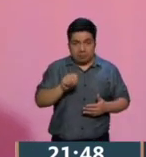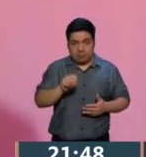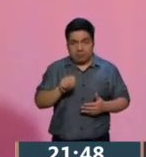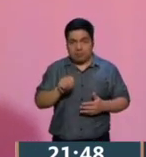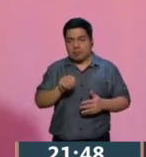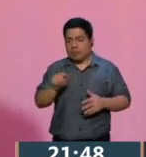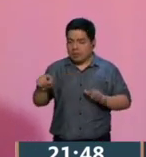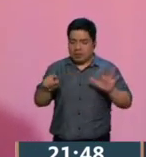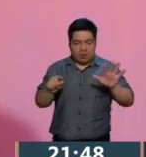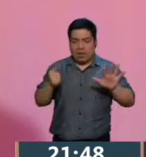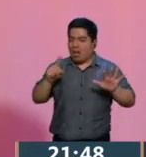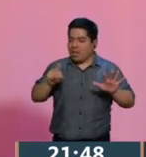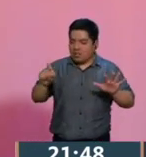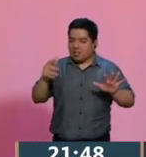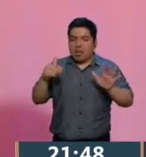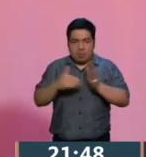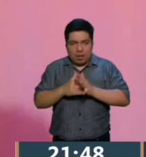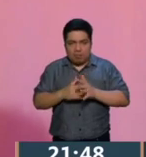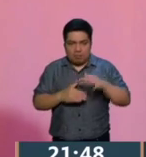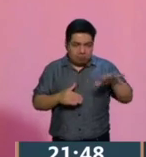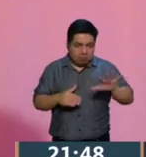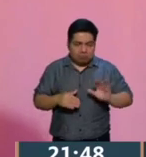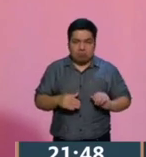15,739 habitantes por cada 100,000.